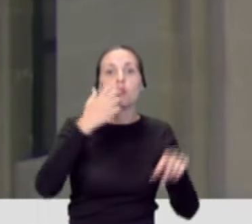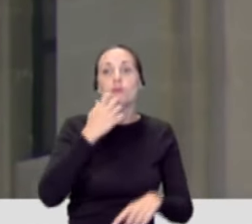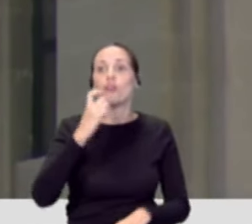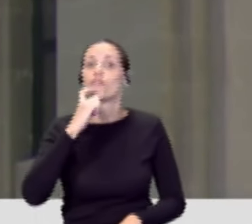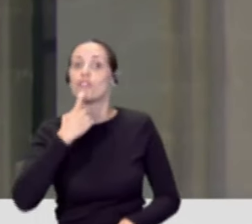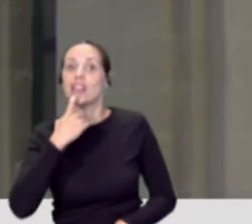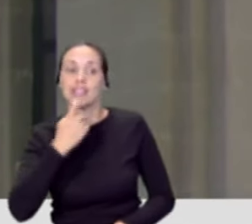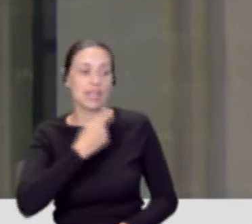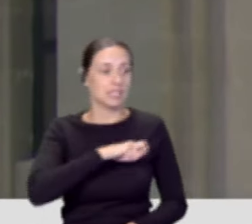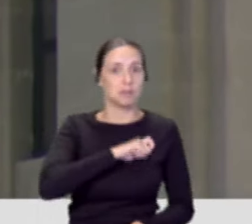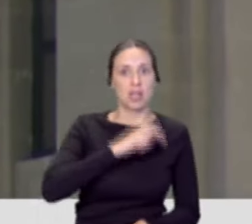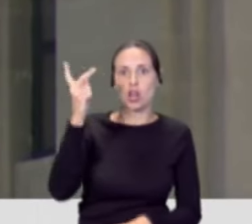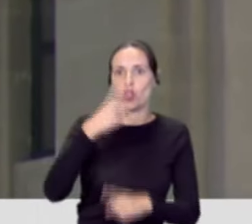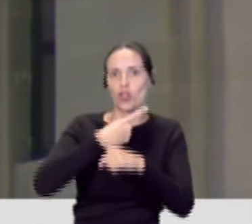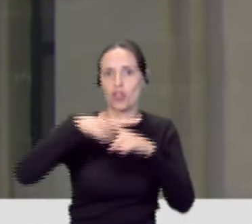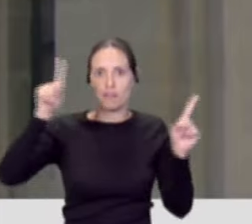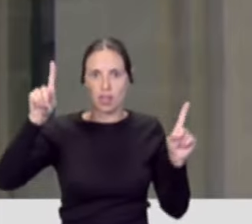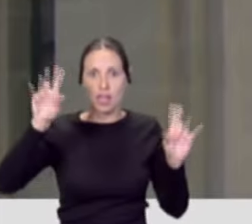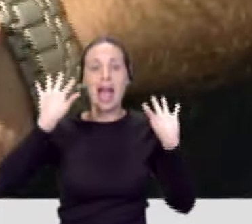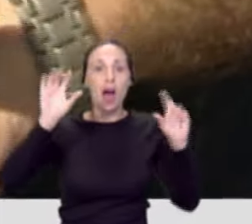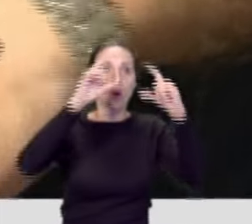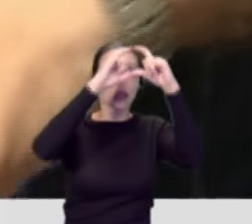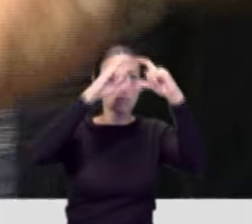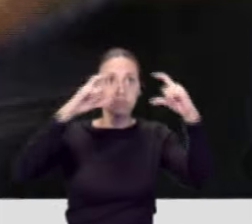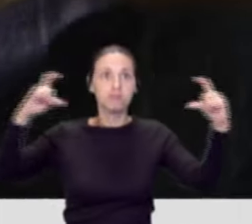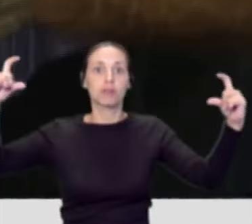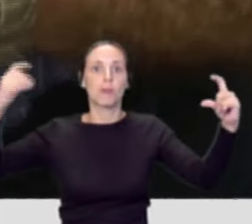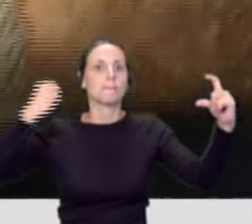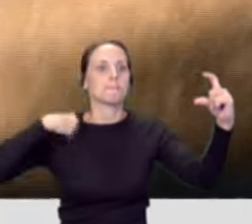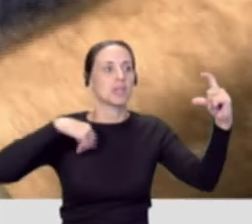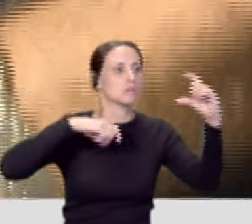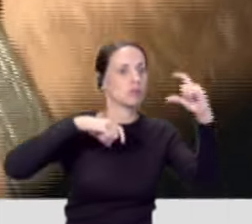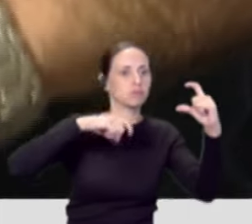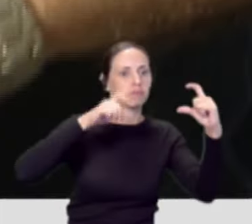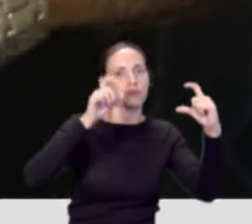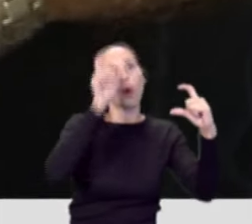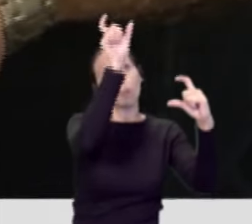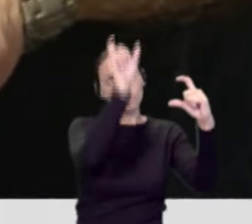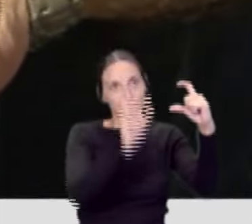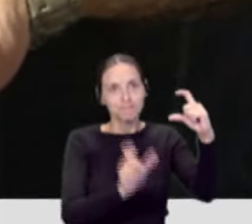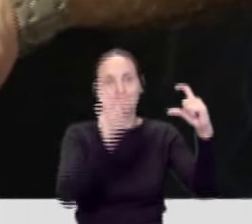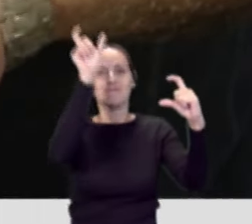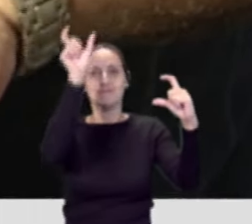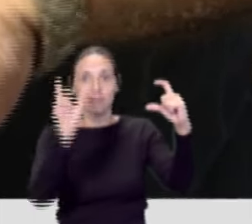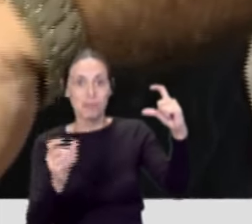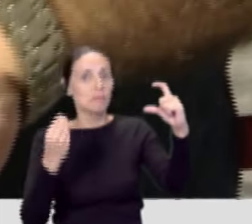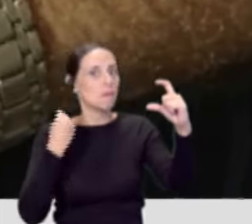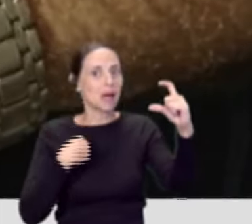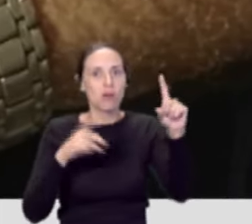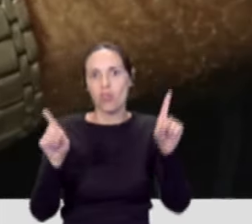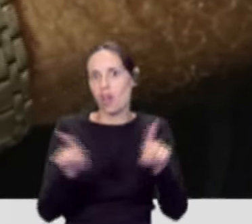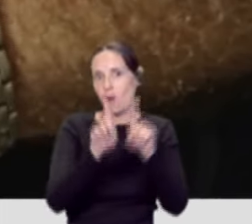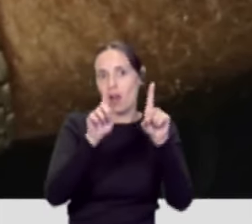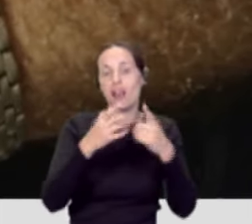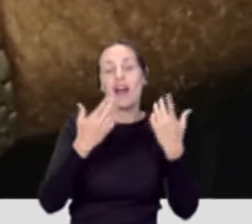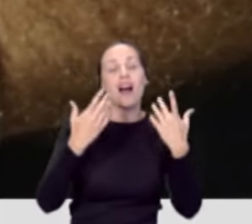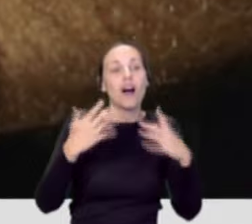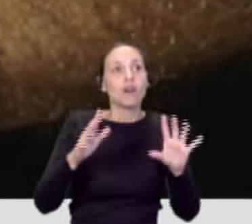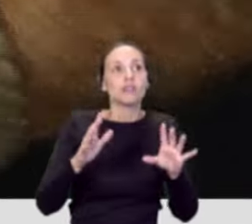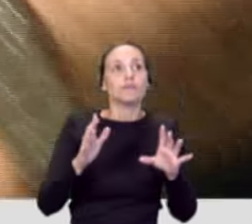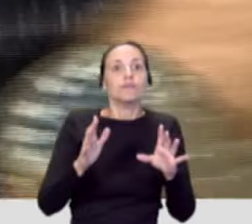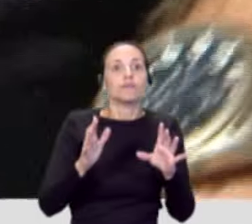pesar de que sea el uso horario el mismo. Claro, es ahí muy complicado que todos los países decidan no